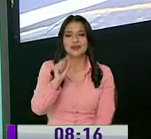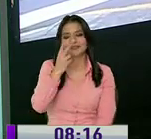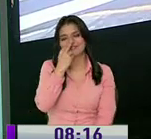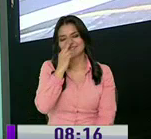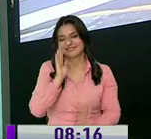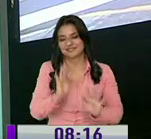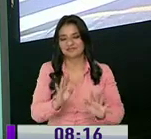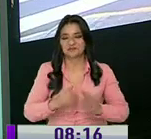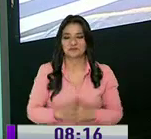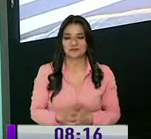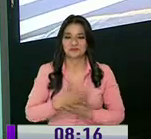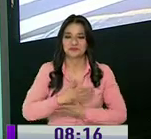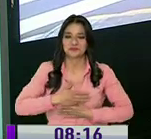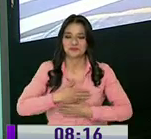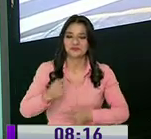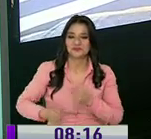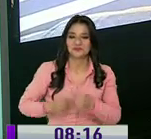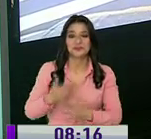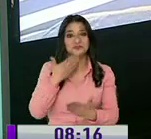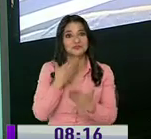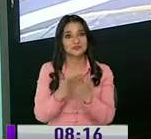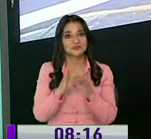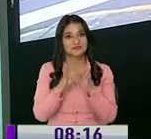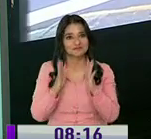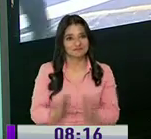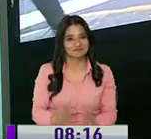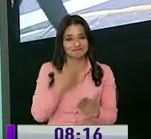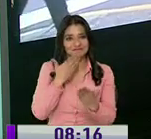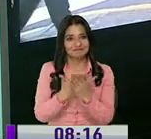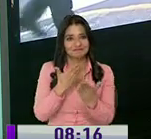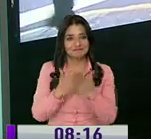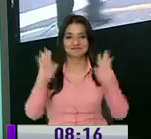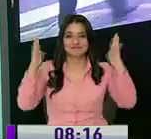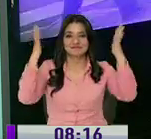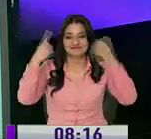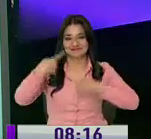a disfrutar de esta tradición. Gracias a Sofía Intimilla, que vive a Quito con estas tradiciones.